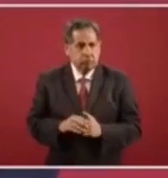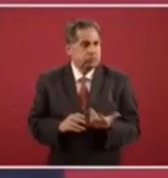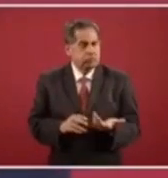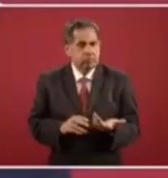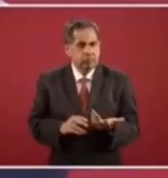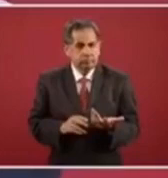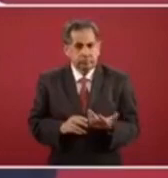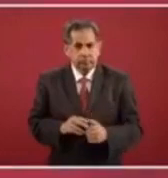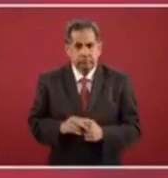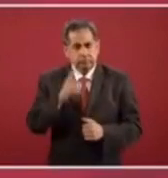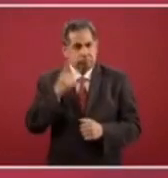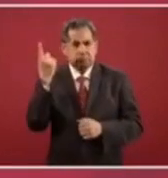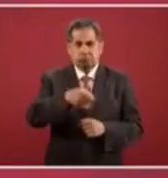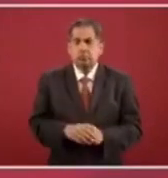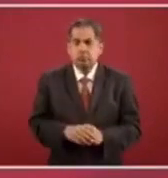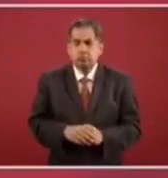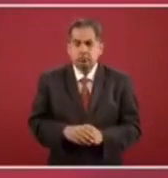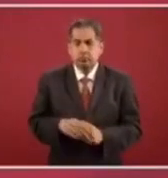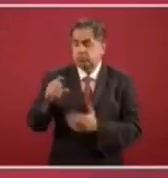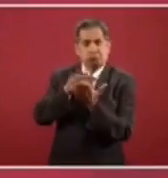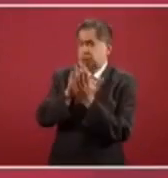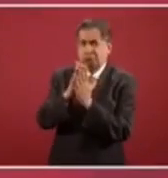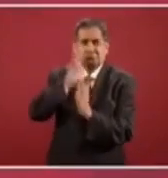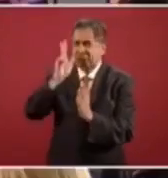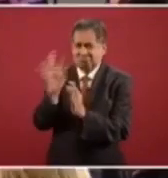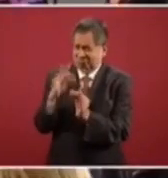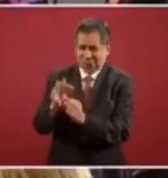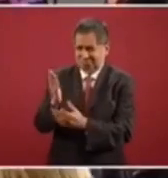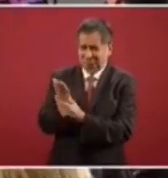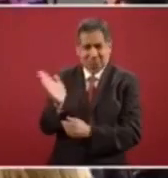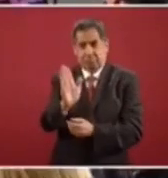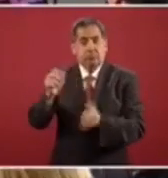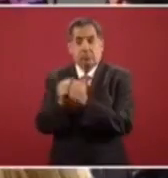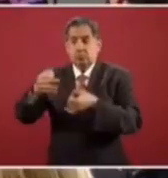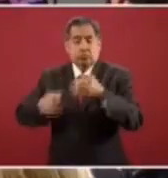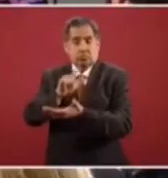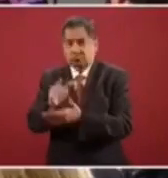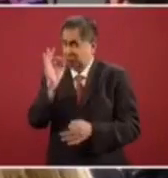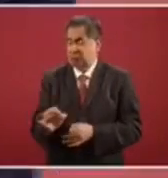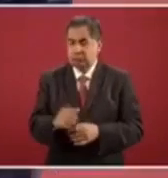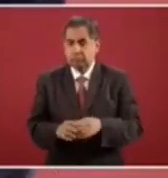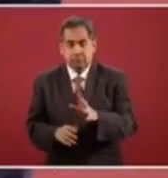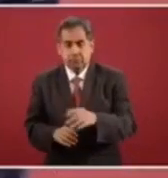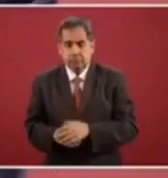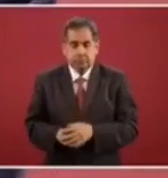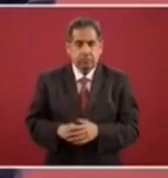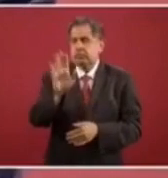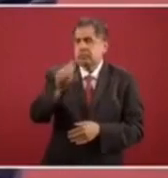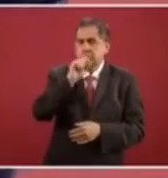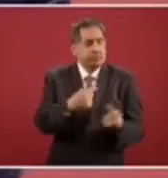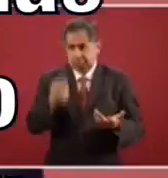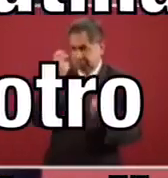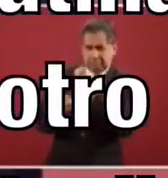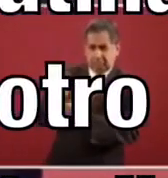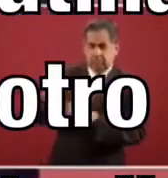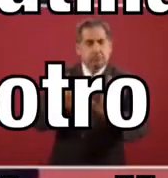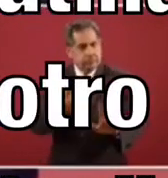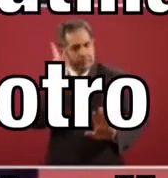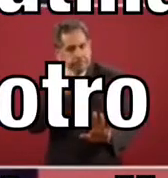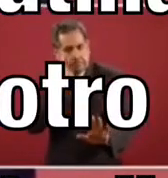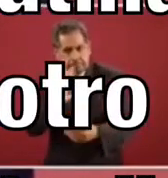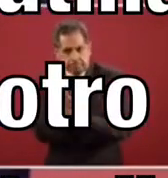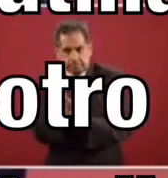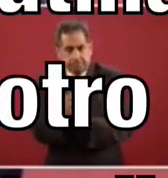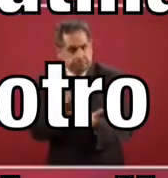se condene a alguien. He comentado en dos libros, presidente, sí, y en pero, una actuación judicial. A mí me han calumniado toda la vida en libros, pero hay